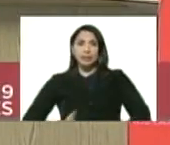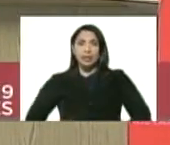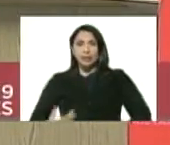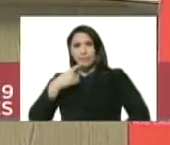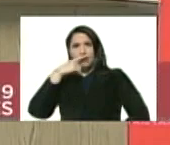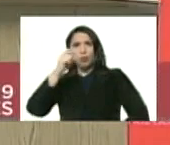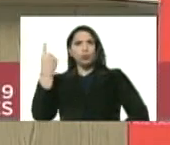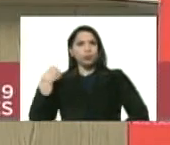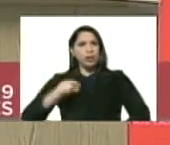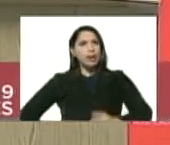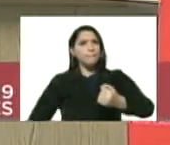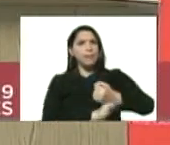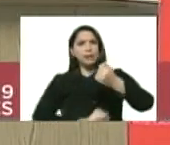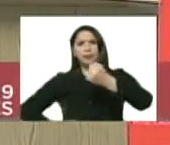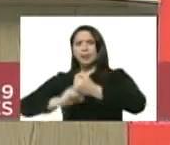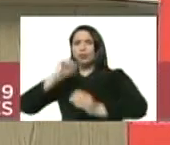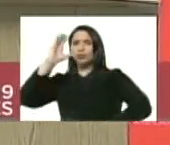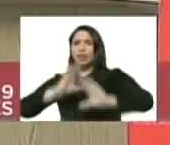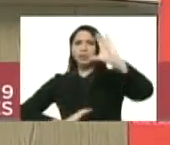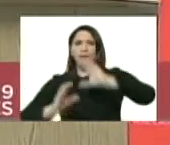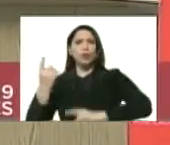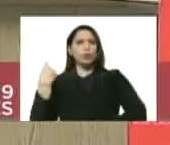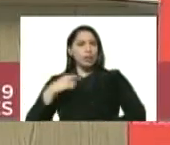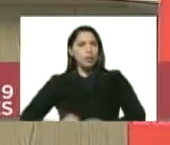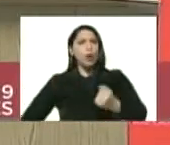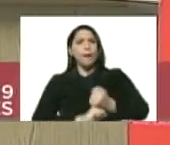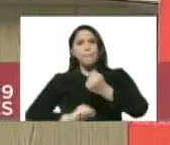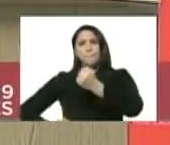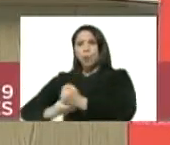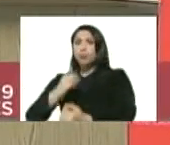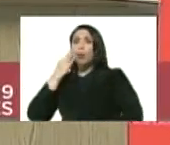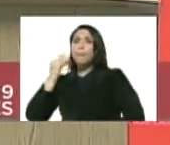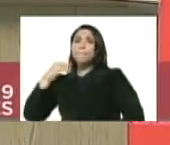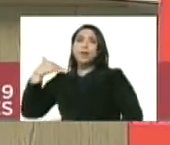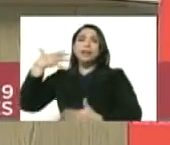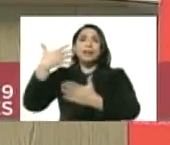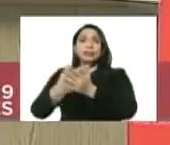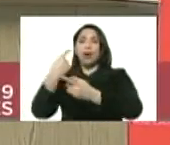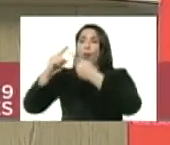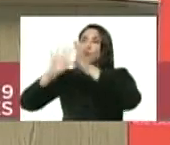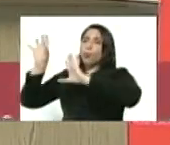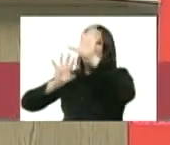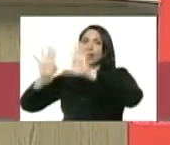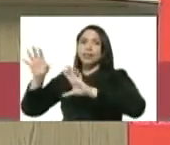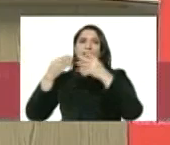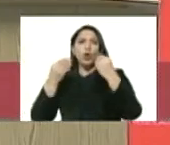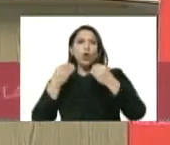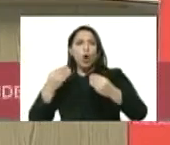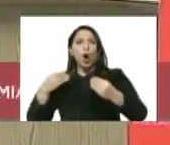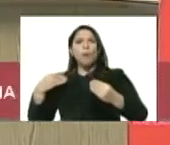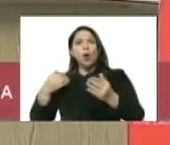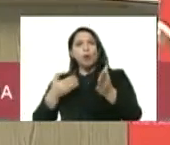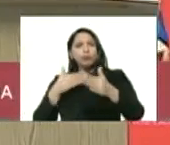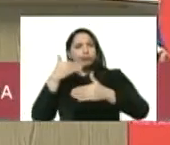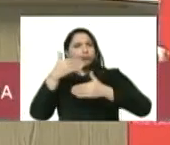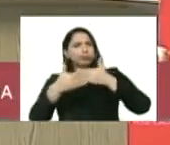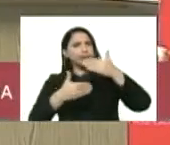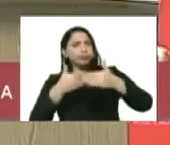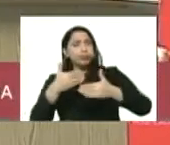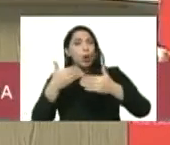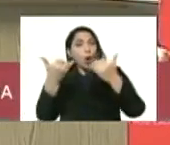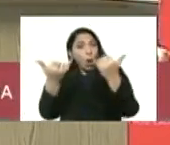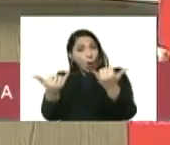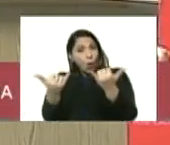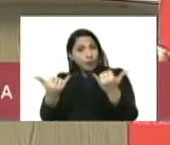un basamento científico, han tenido apoyo en experiencias en otros países, cómo se ha venido evolucionando. Y